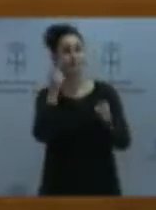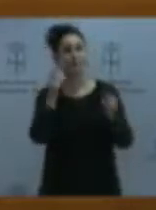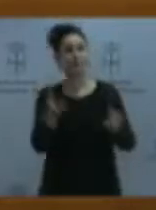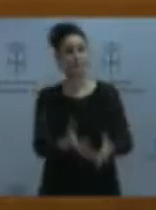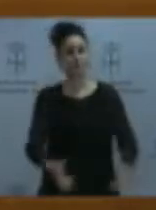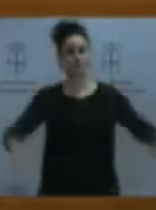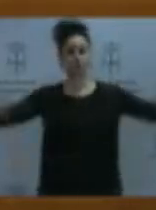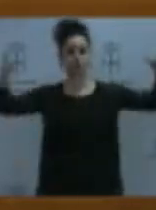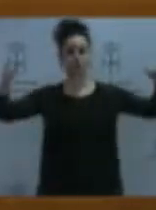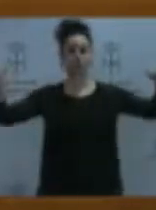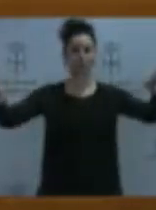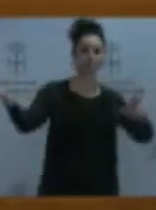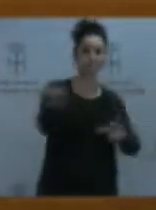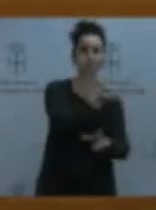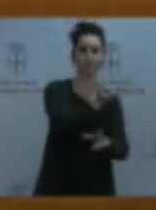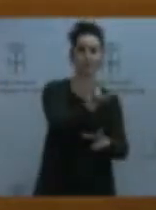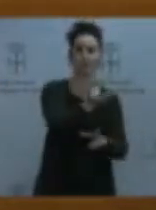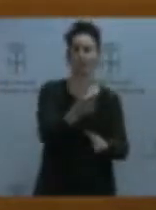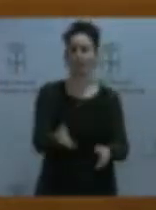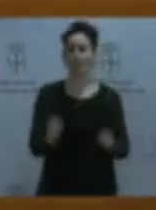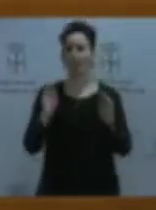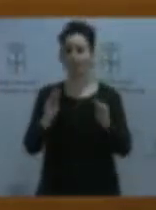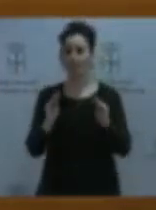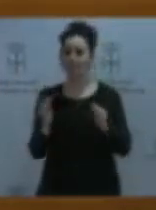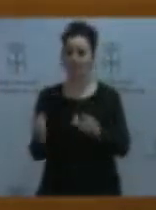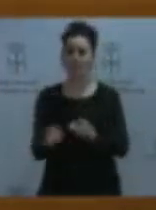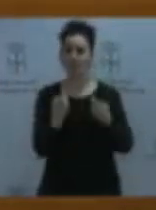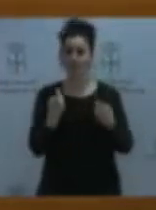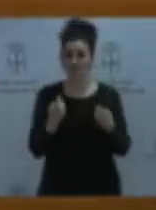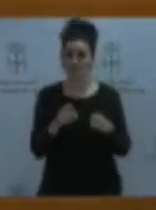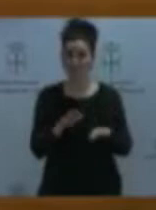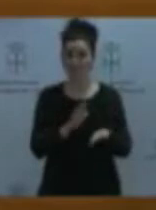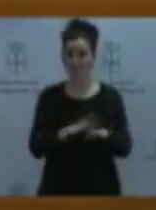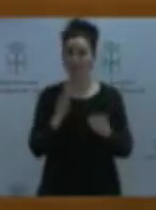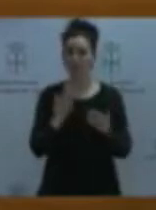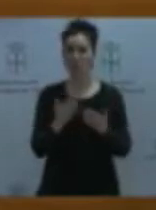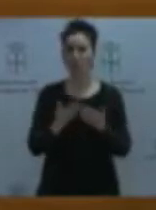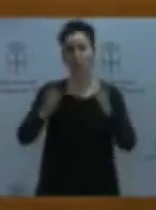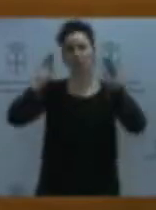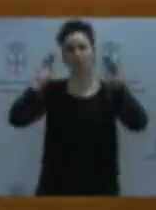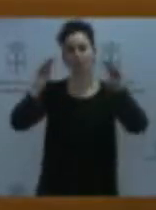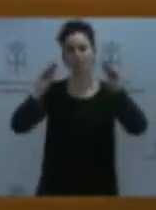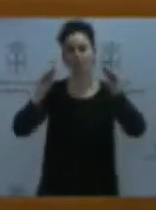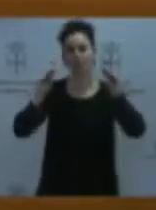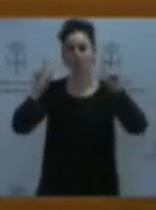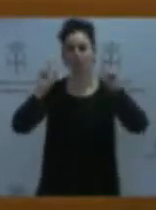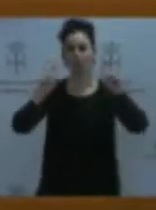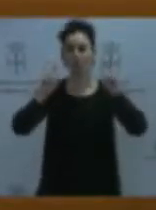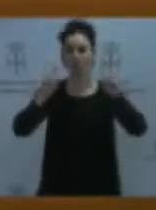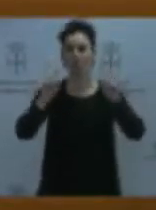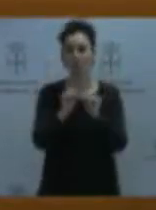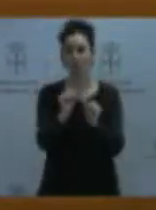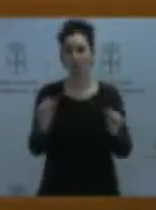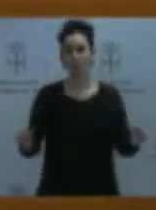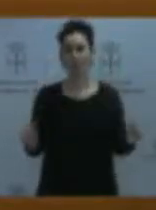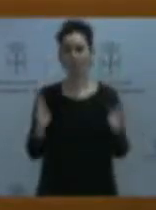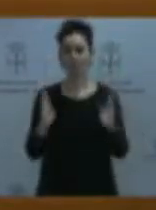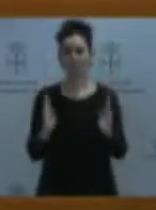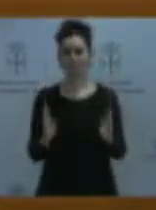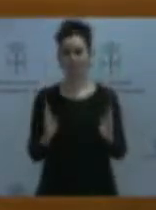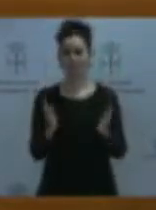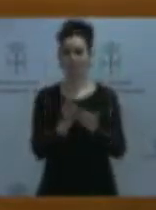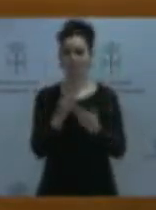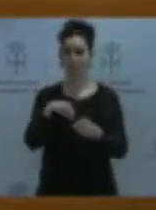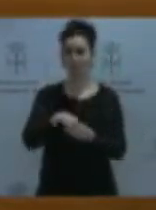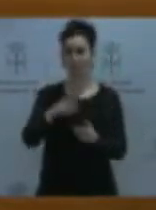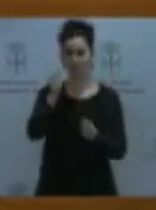formación necesaria mediante cursos de formación impartidos durante la temporada. En estos cursos se detallan las características de